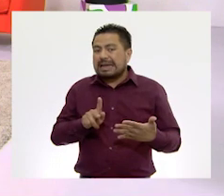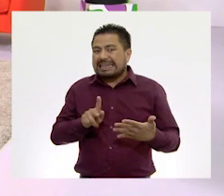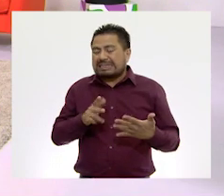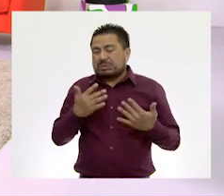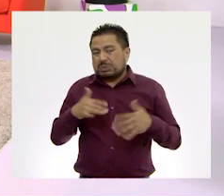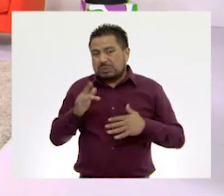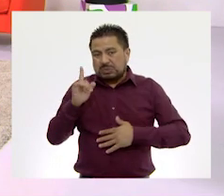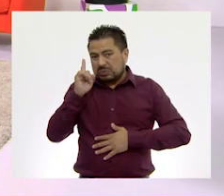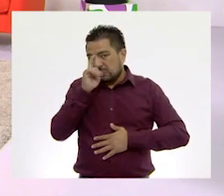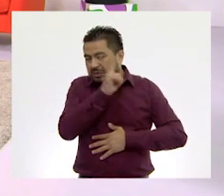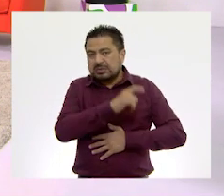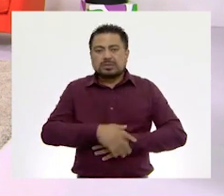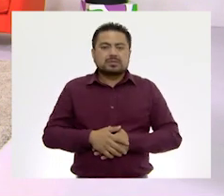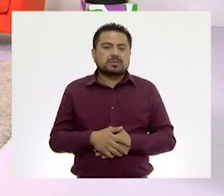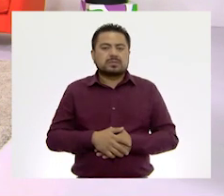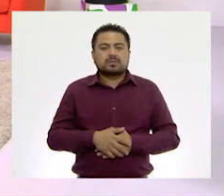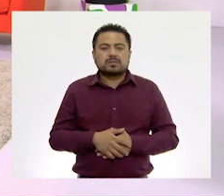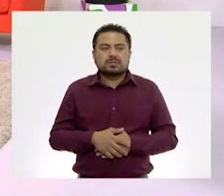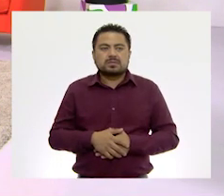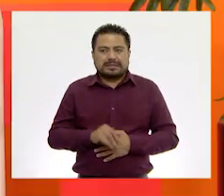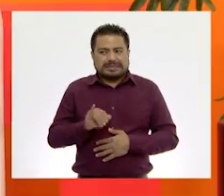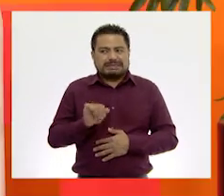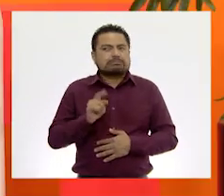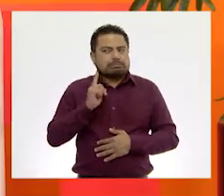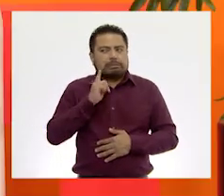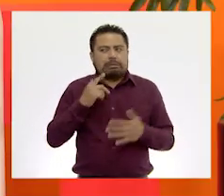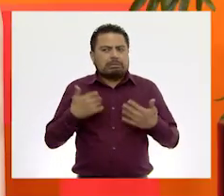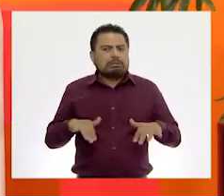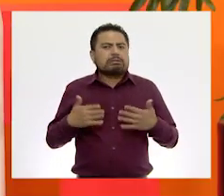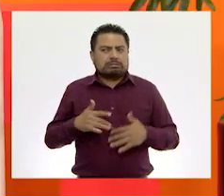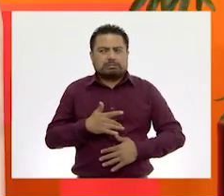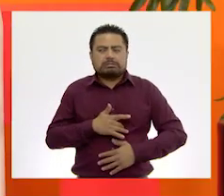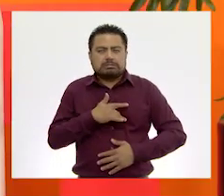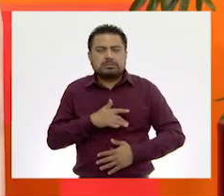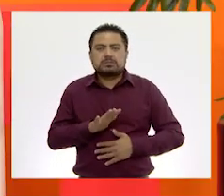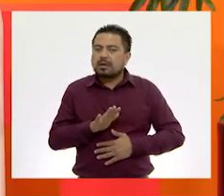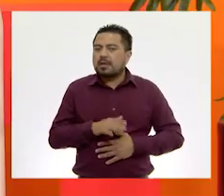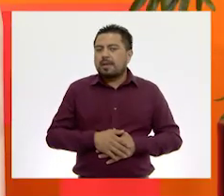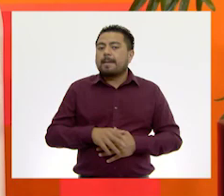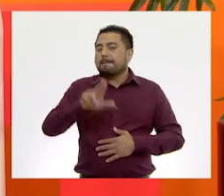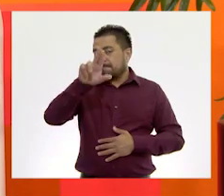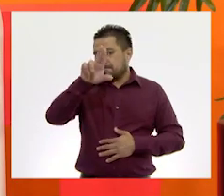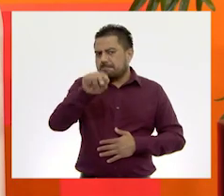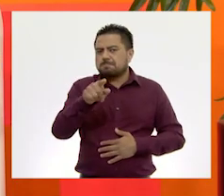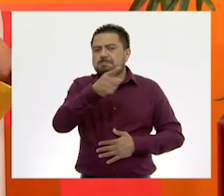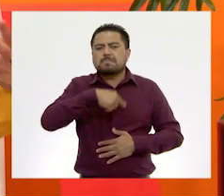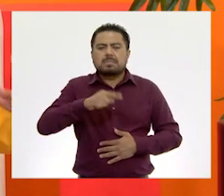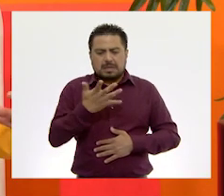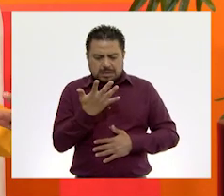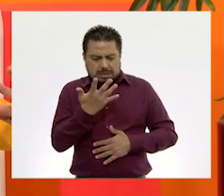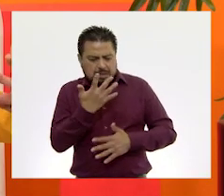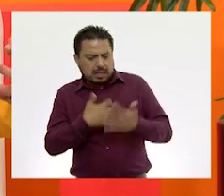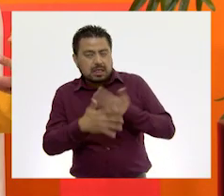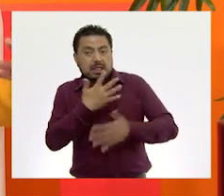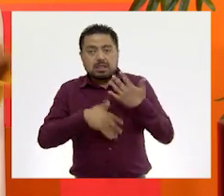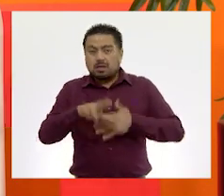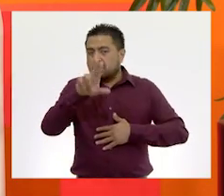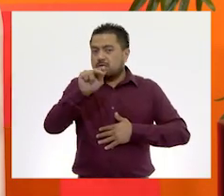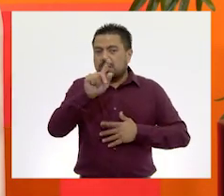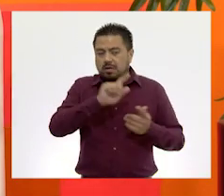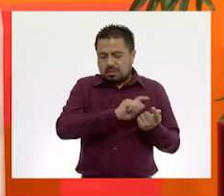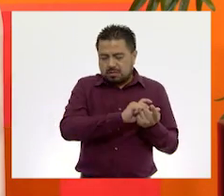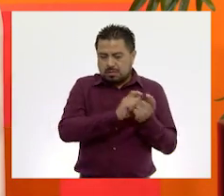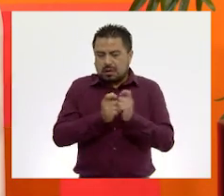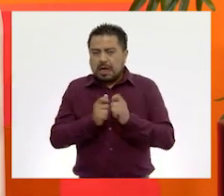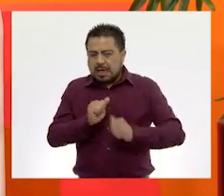Aquiles, digamos. Sí suena. Sí suena. Entonces, no es que tomemos la lengua de señas y eso lo